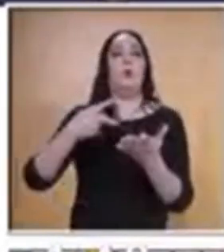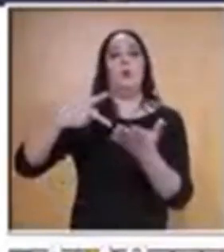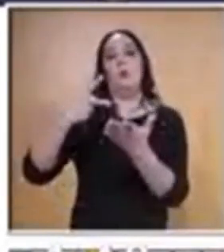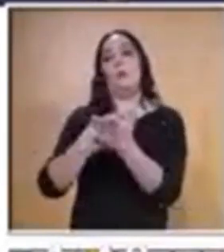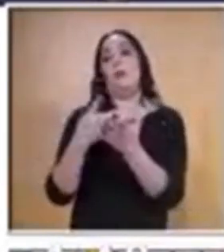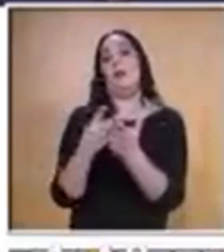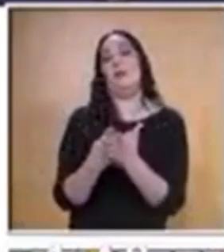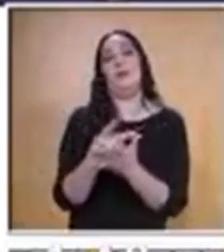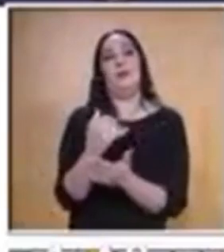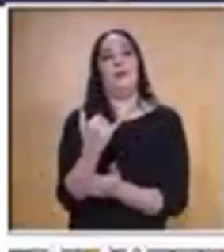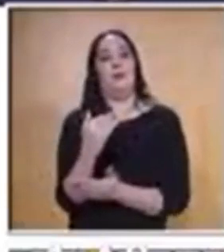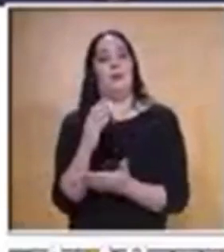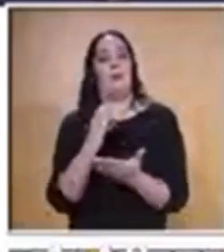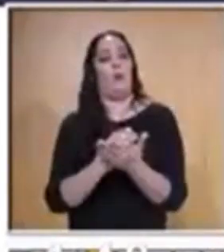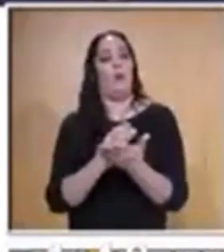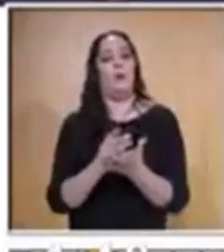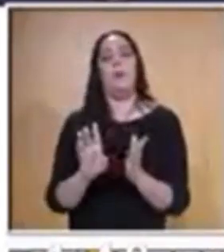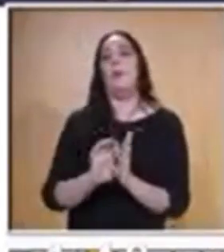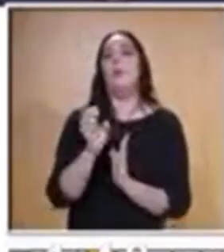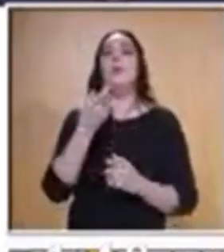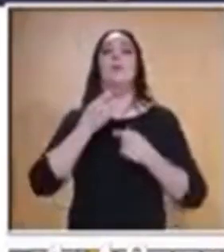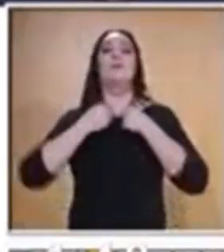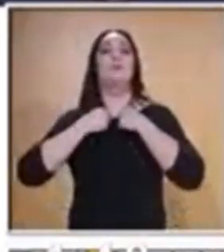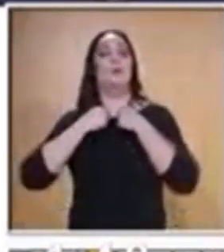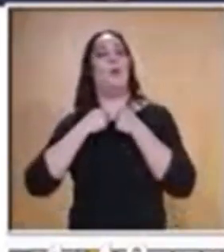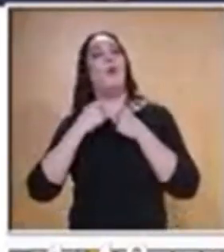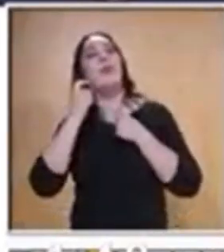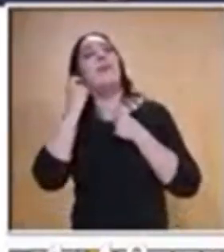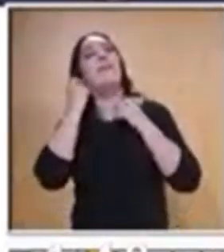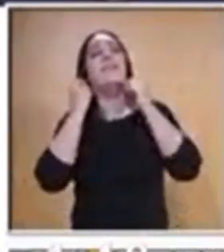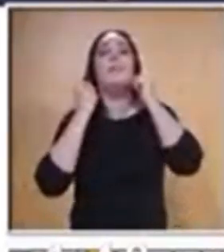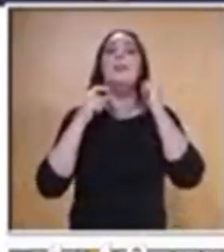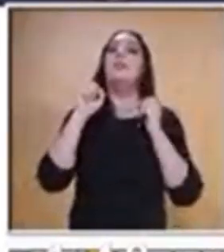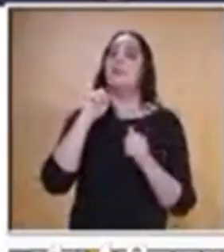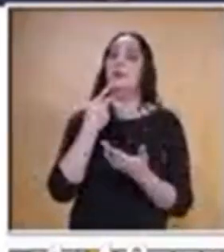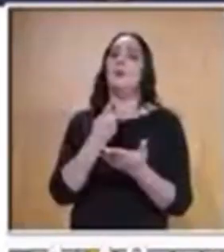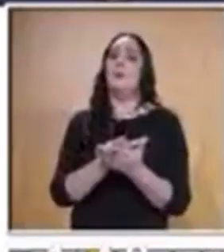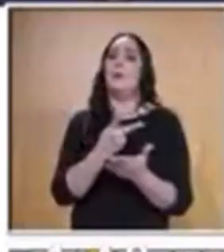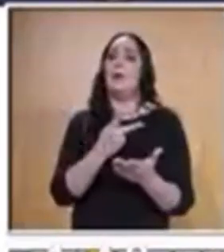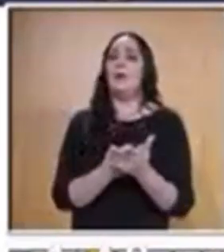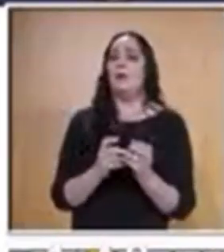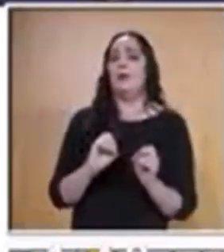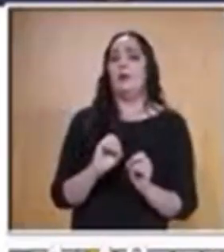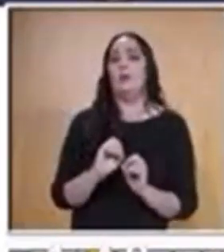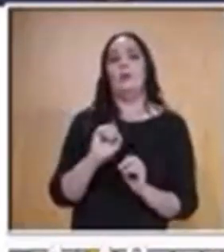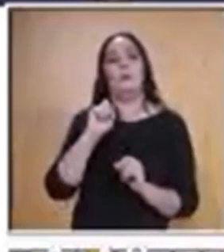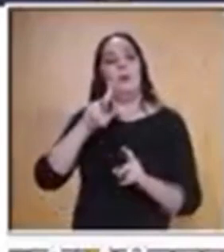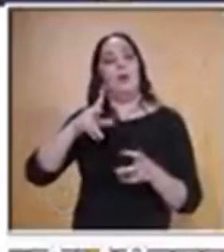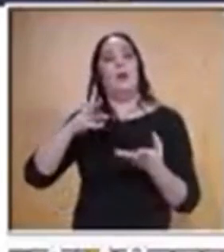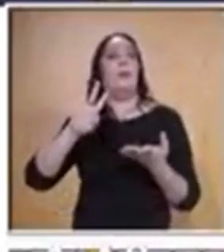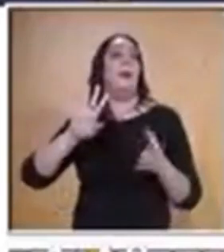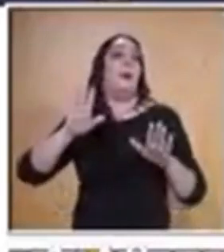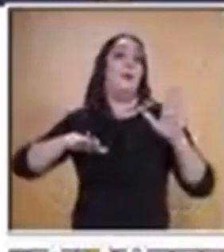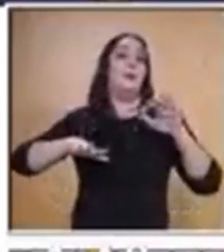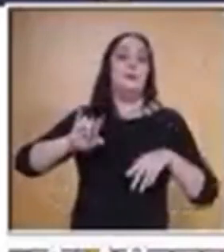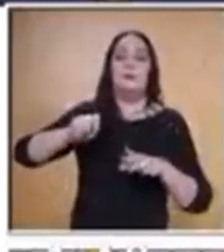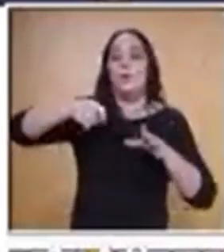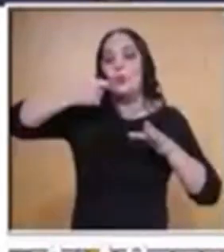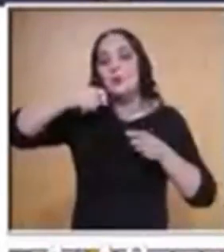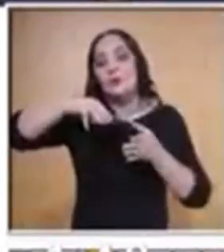lo utilizamos en joyería, la plata también o en algunos instrumentos como por ejemplo los cubiertos, y el